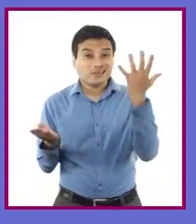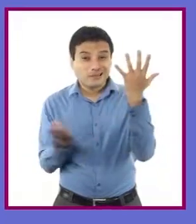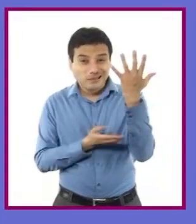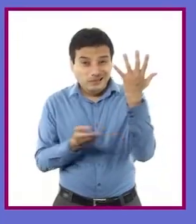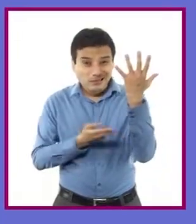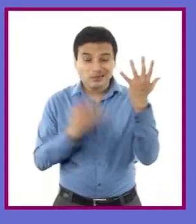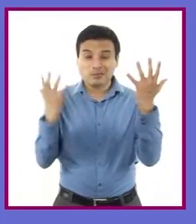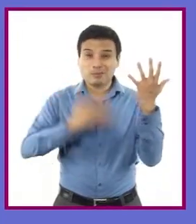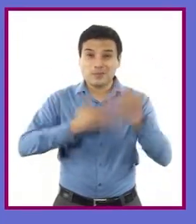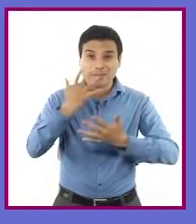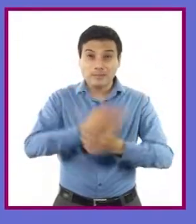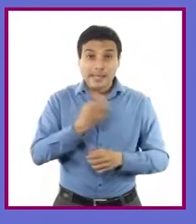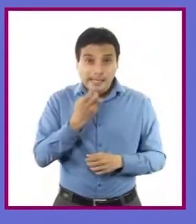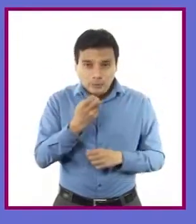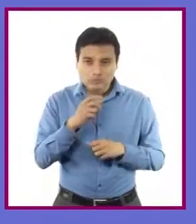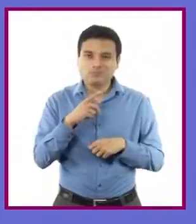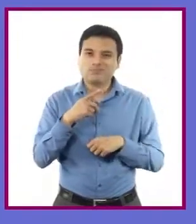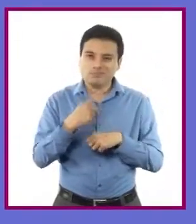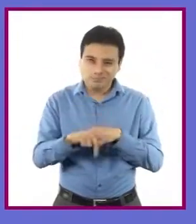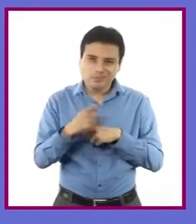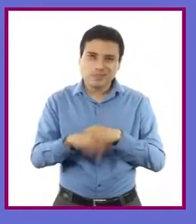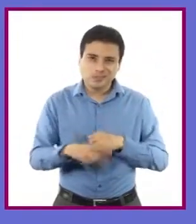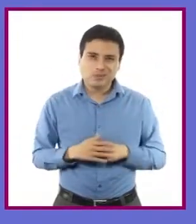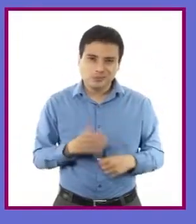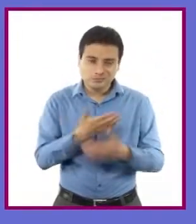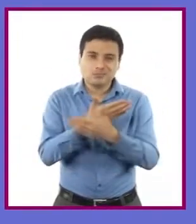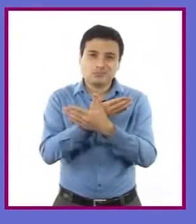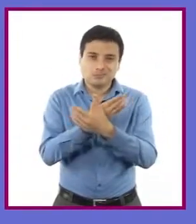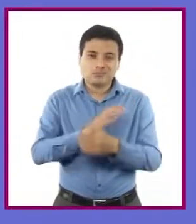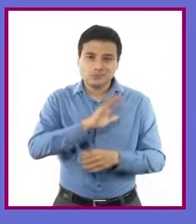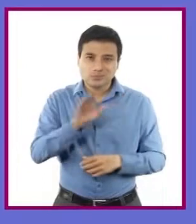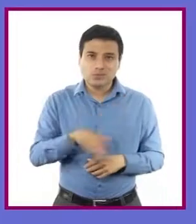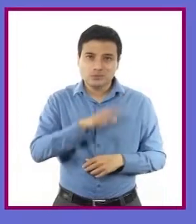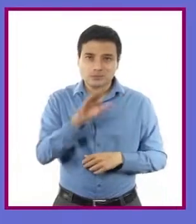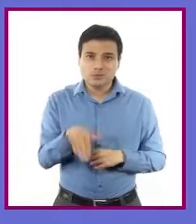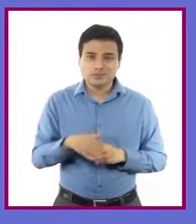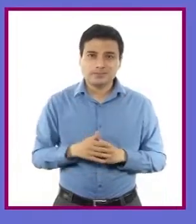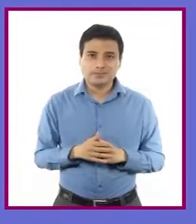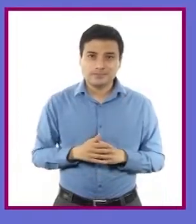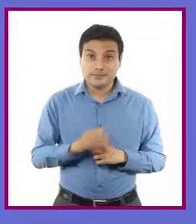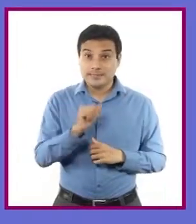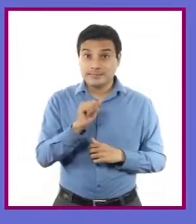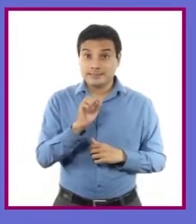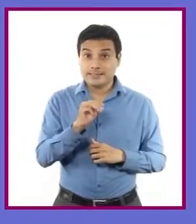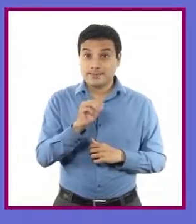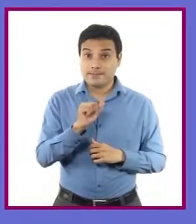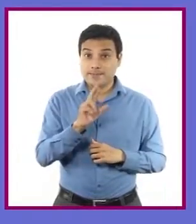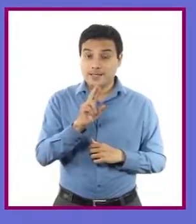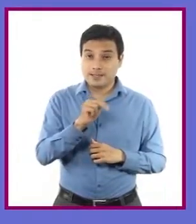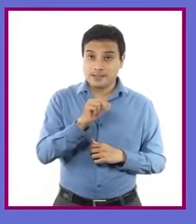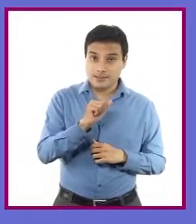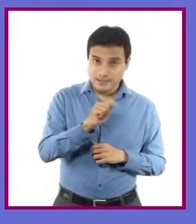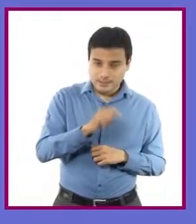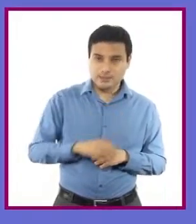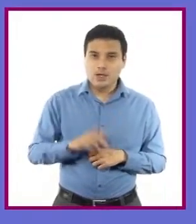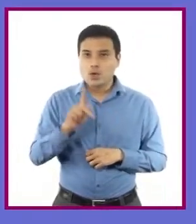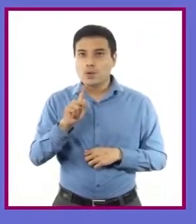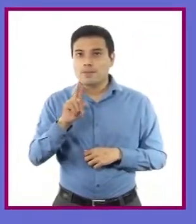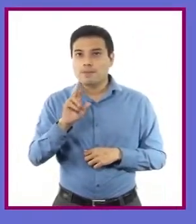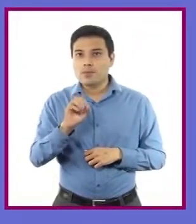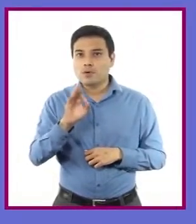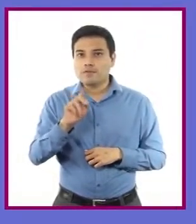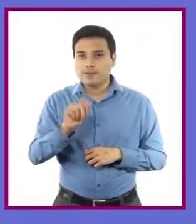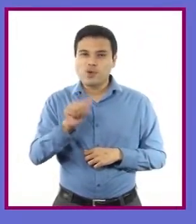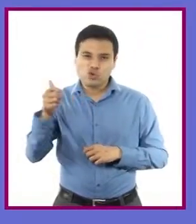tala clandestina es la principal amenaza para el hábitat de la mariposa monarca. la SEMARNAT y la PROFEPA trabajan de manera coordinada con